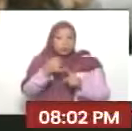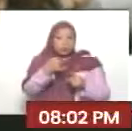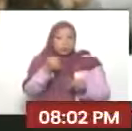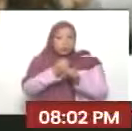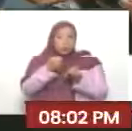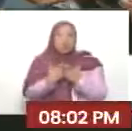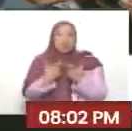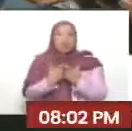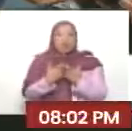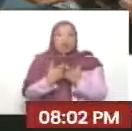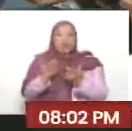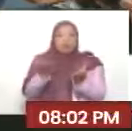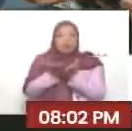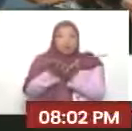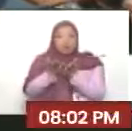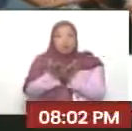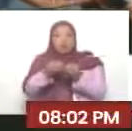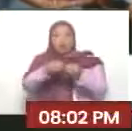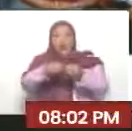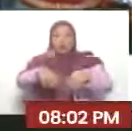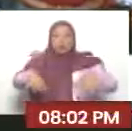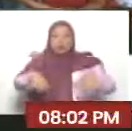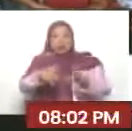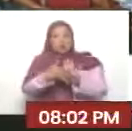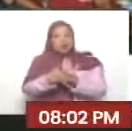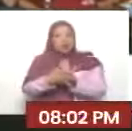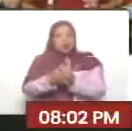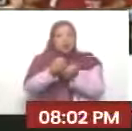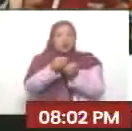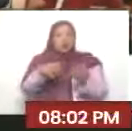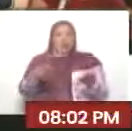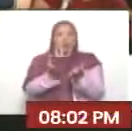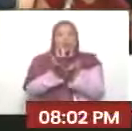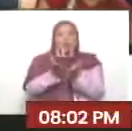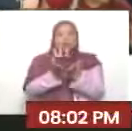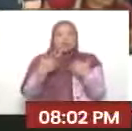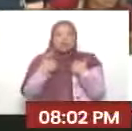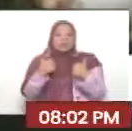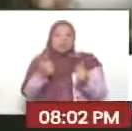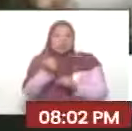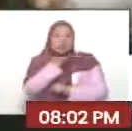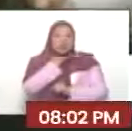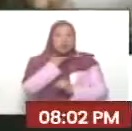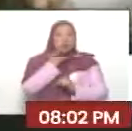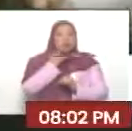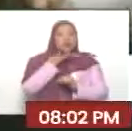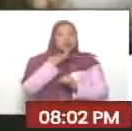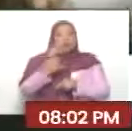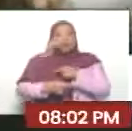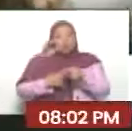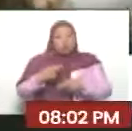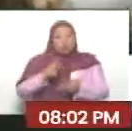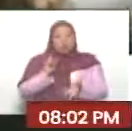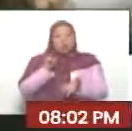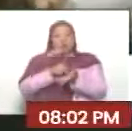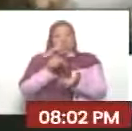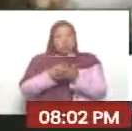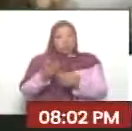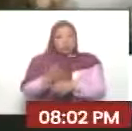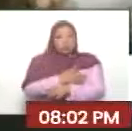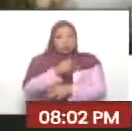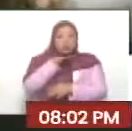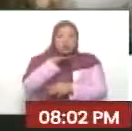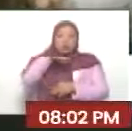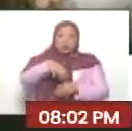En Miranda hay, presidente, 400 comunas, pero hay 46 territorios que todavía no han cumplido con los requisitos legales para